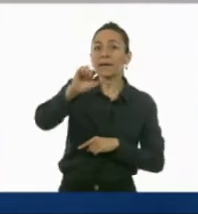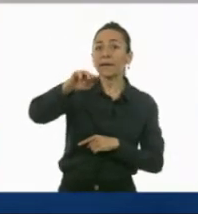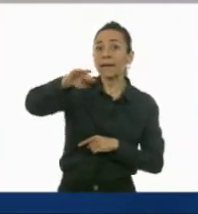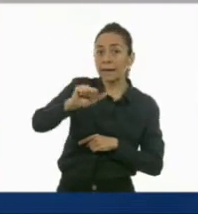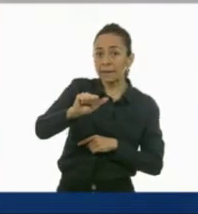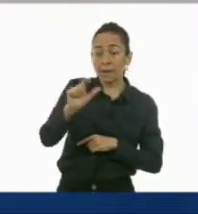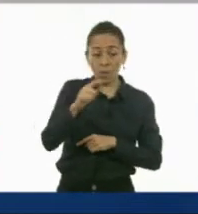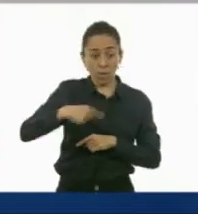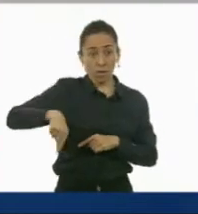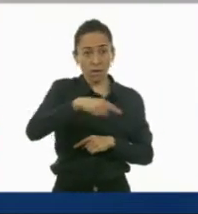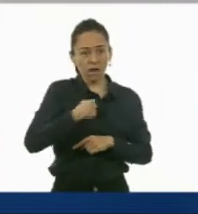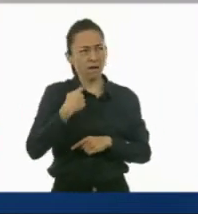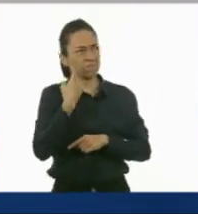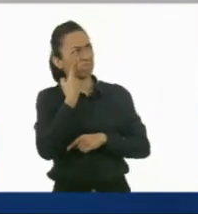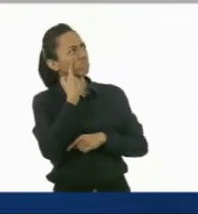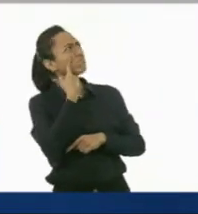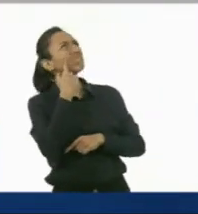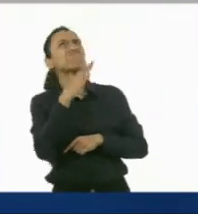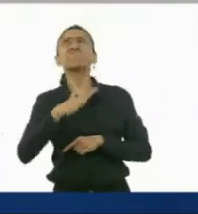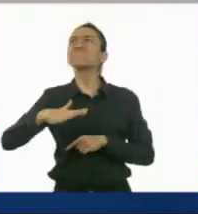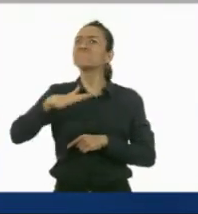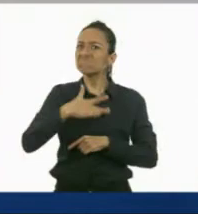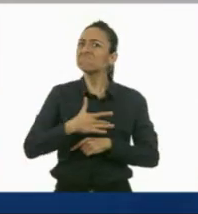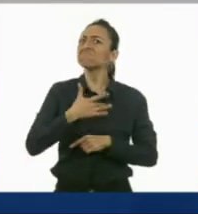poder cultivar, cosechar,